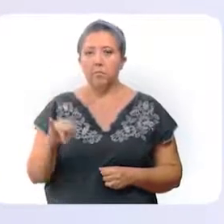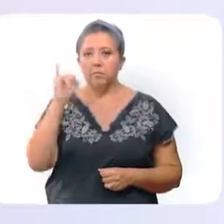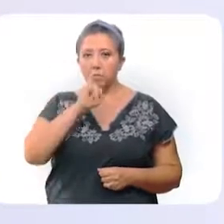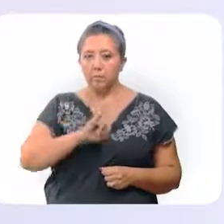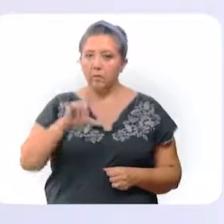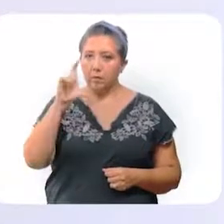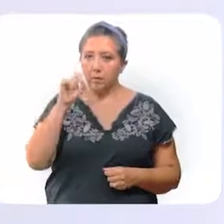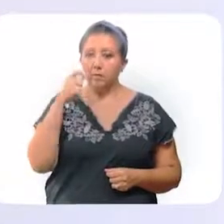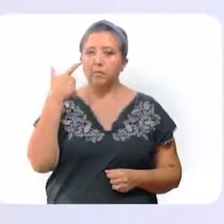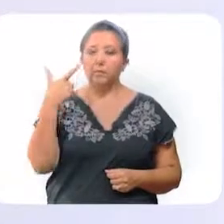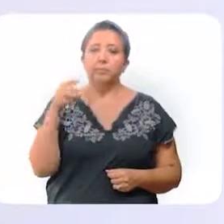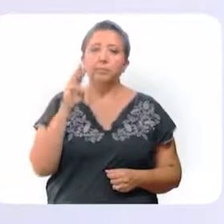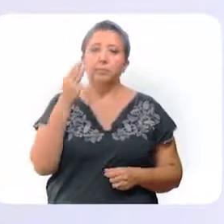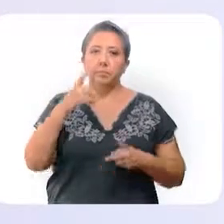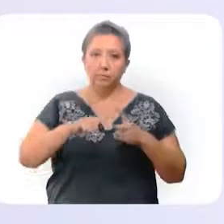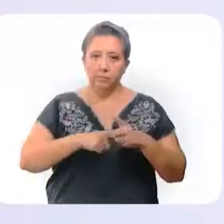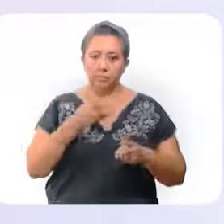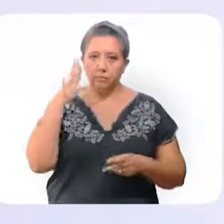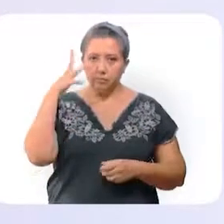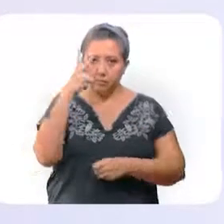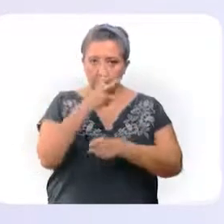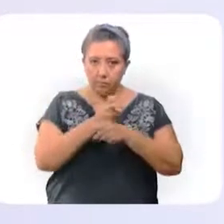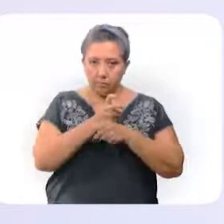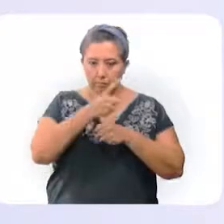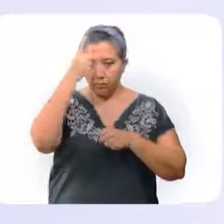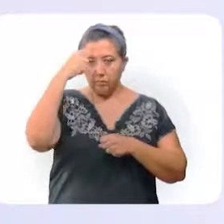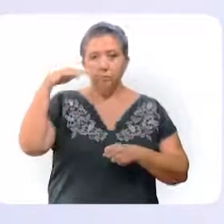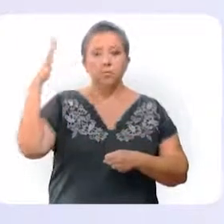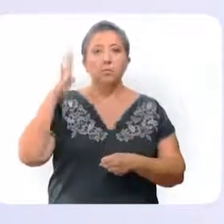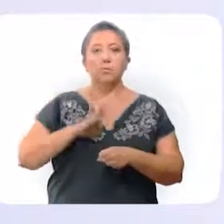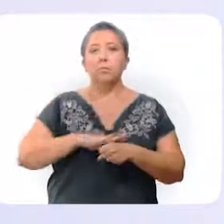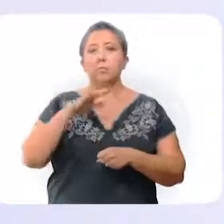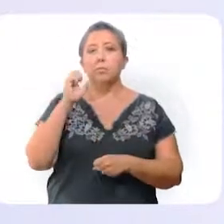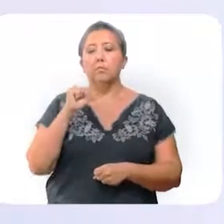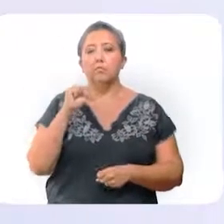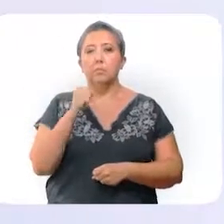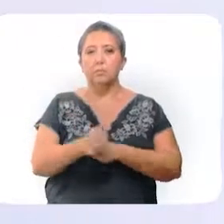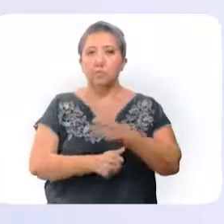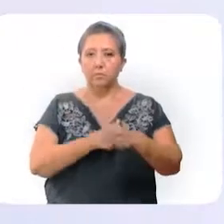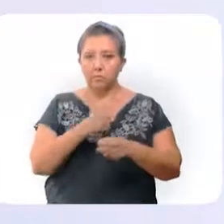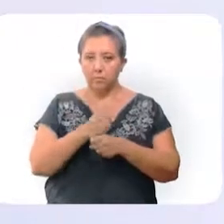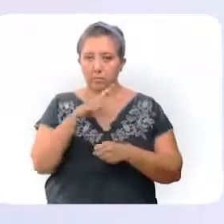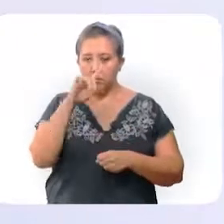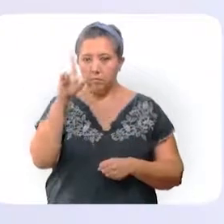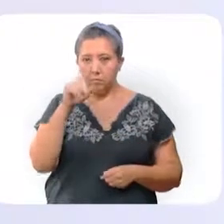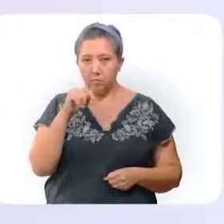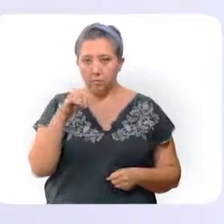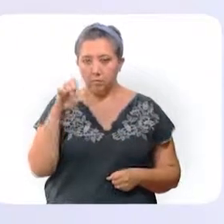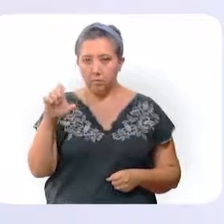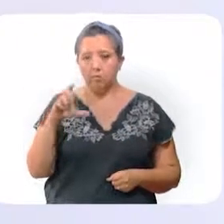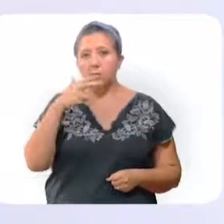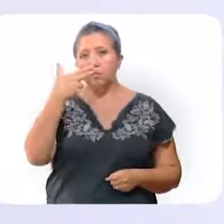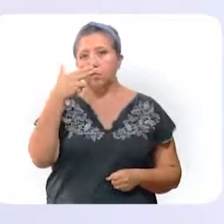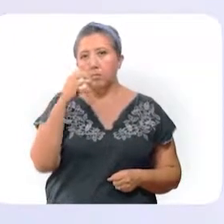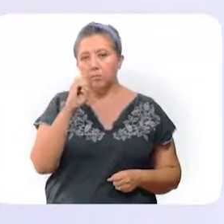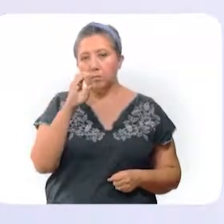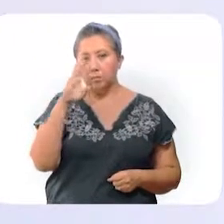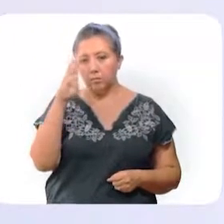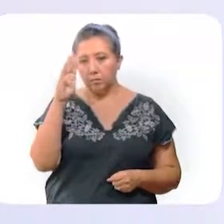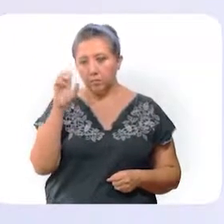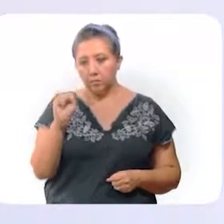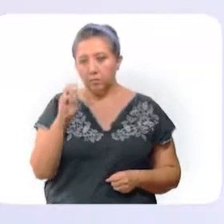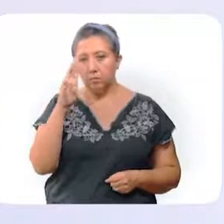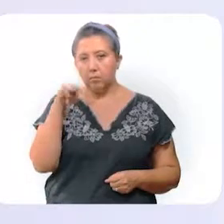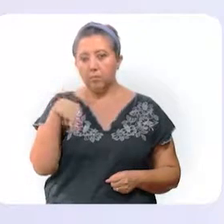jueves 27 de mayo iniciará la aplicación de la segunda dosis para adultos mayores de más de 60 años en Tzemul, Jocabá, Jalachó,